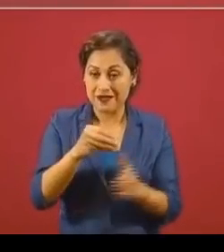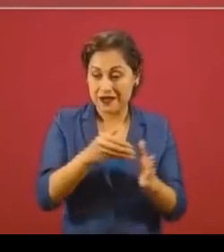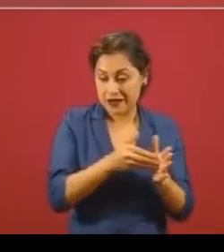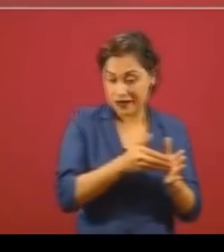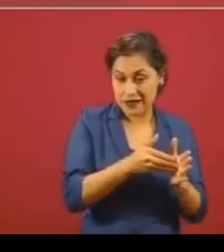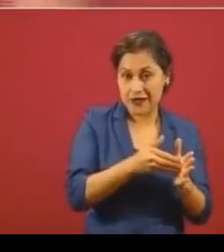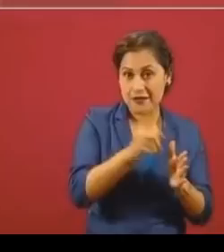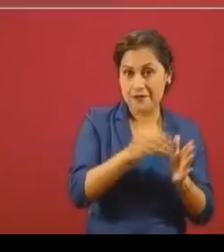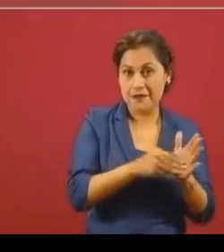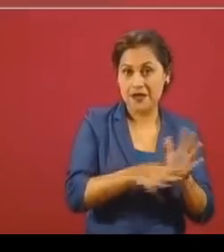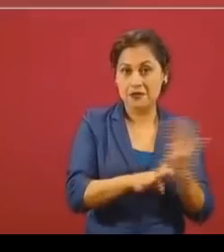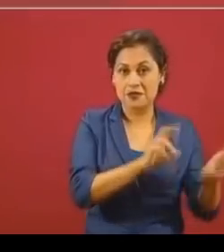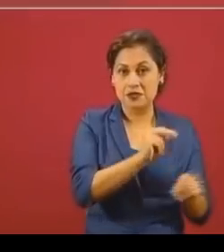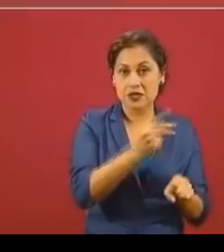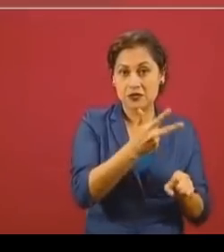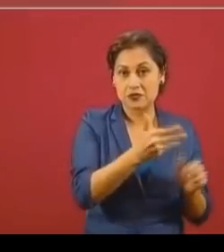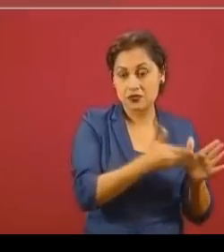del 88